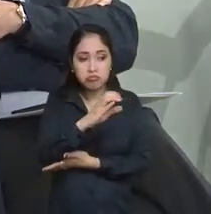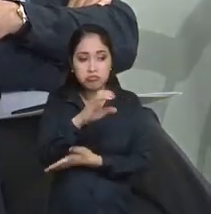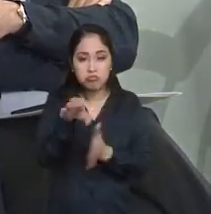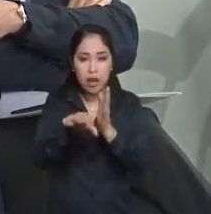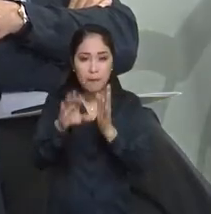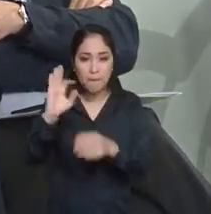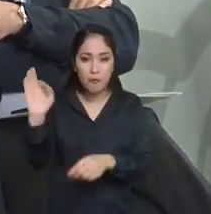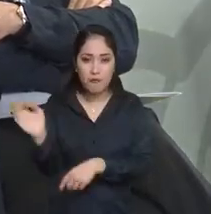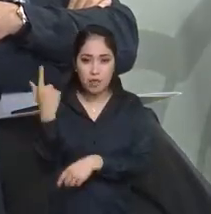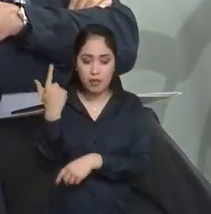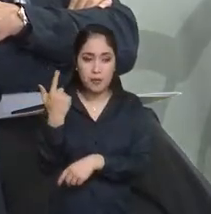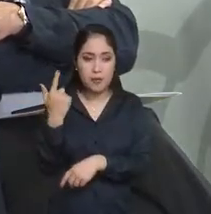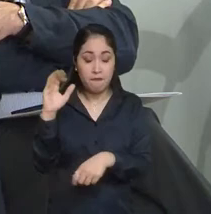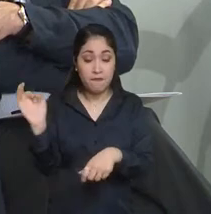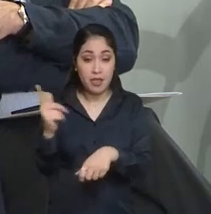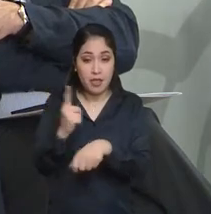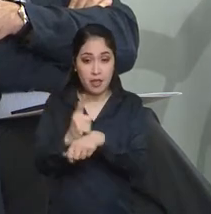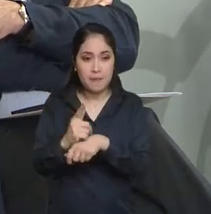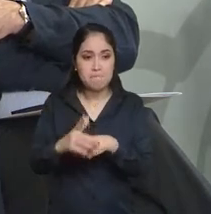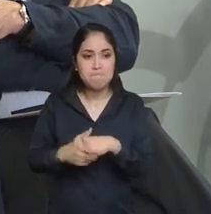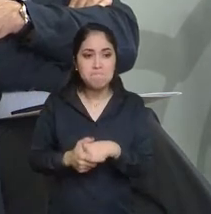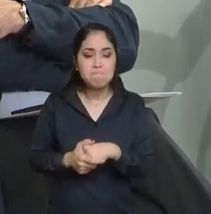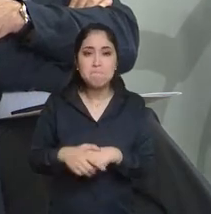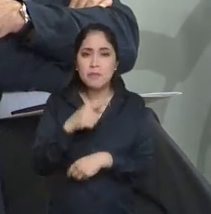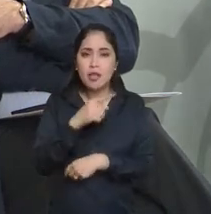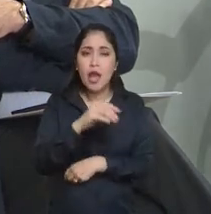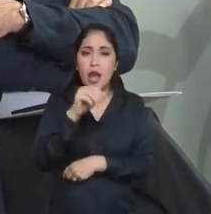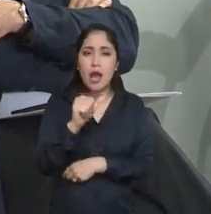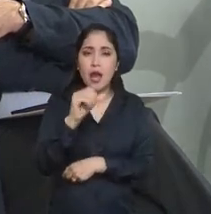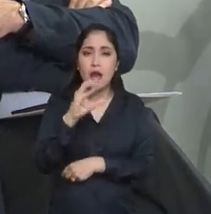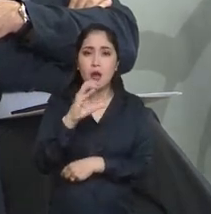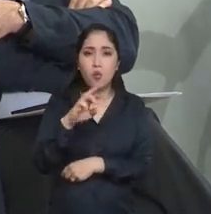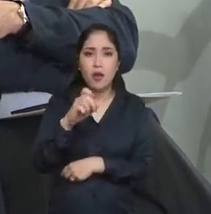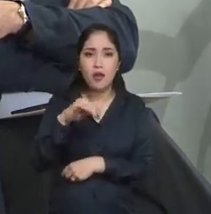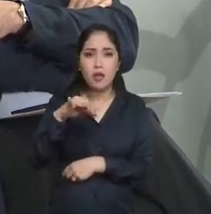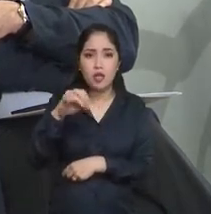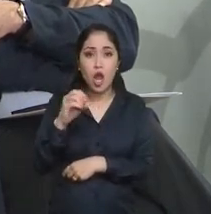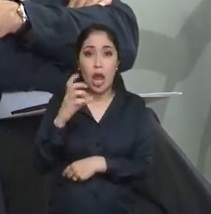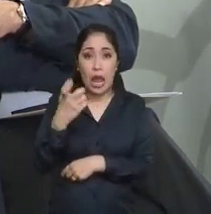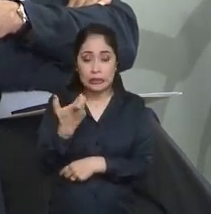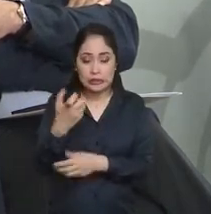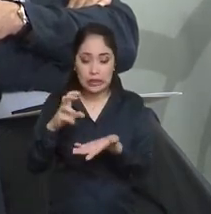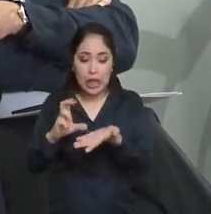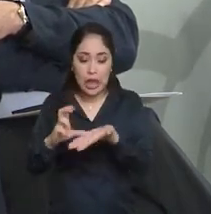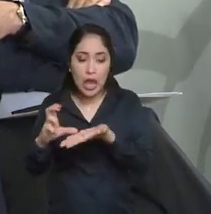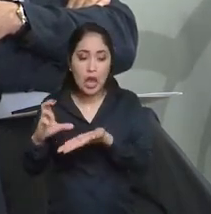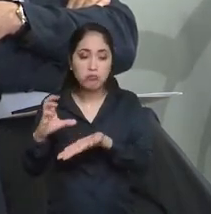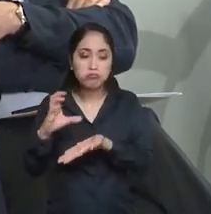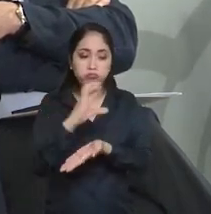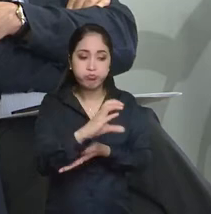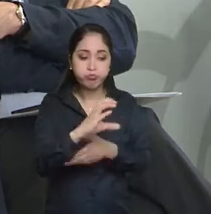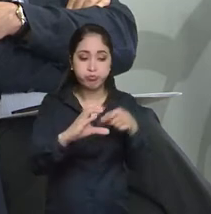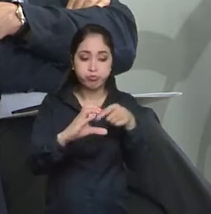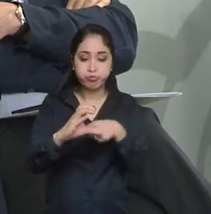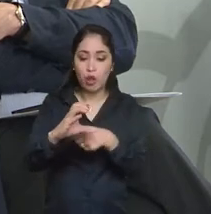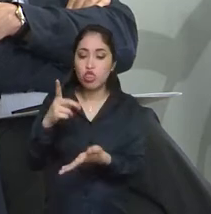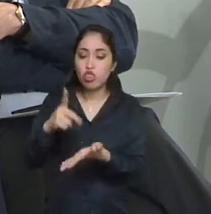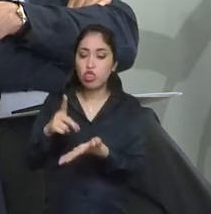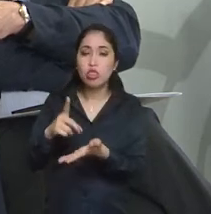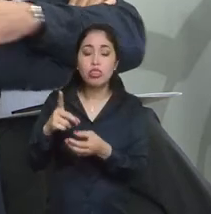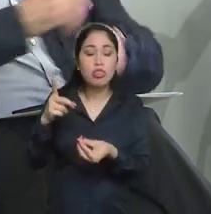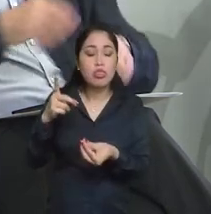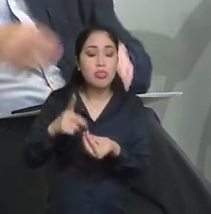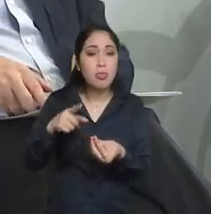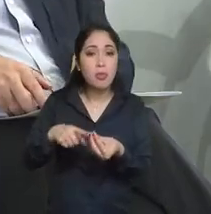del acuario en sí es recurso de la Federación. Licitó el gobierno del estado, le pidió